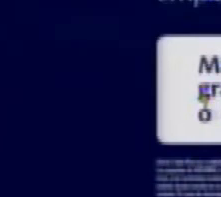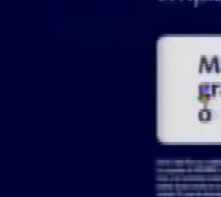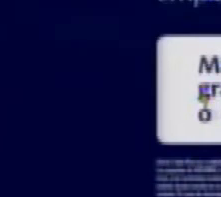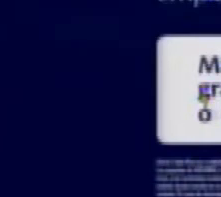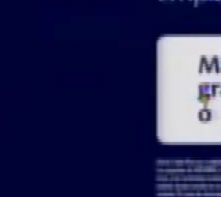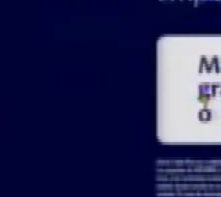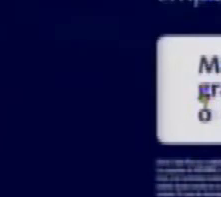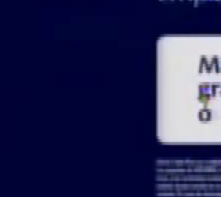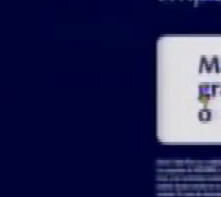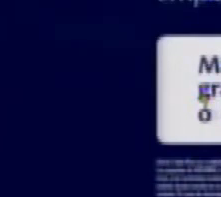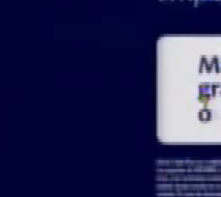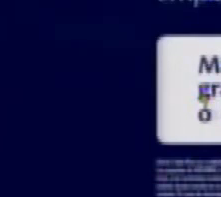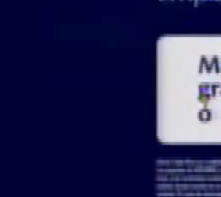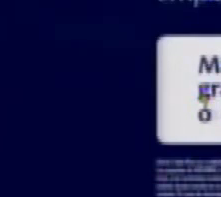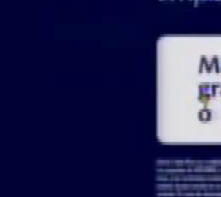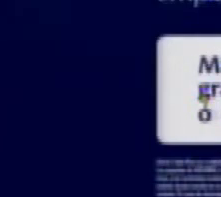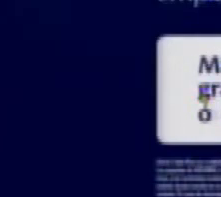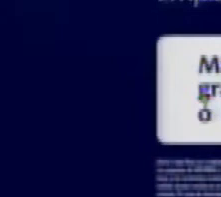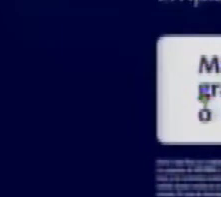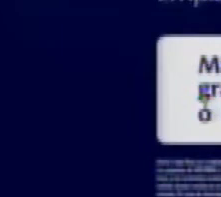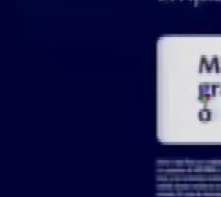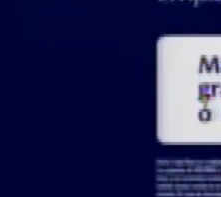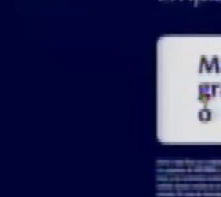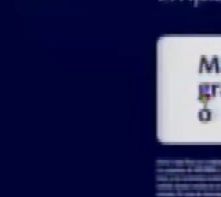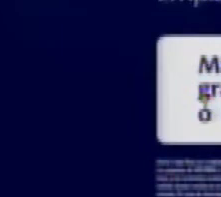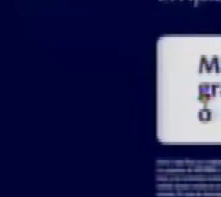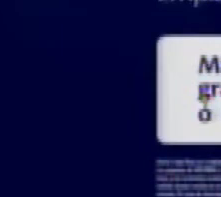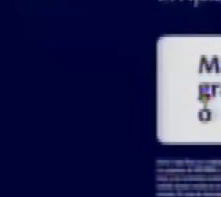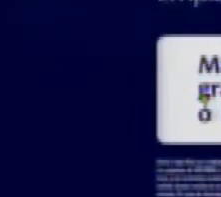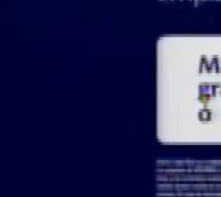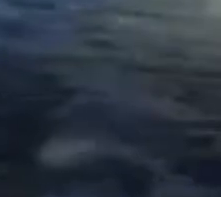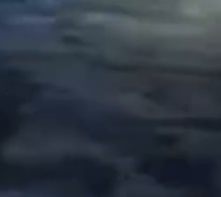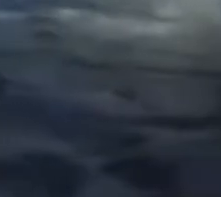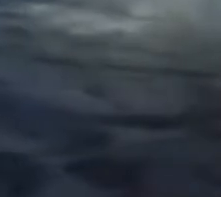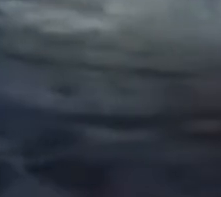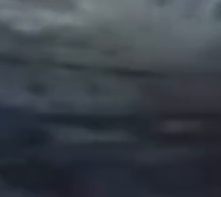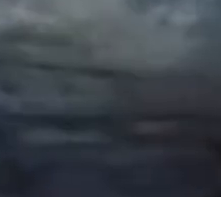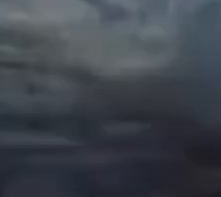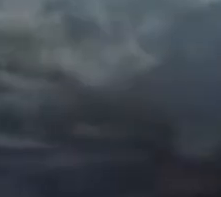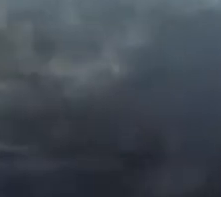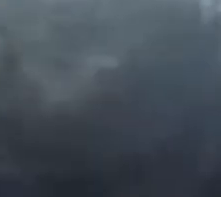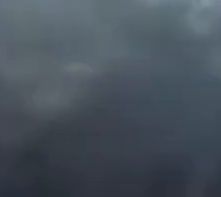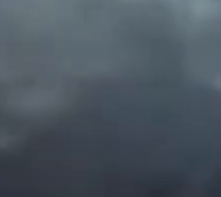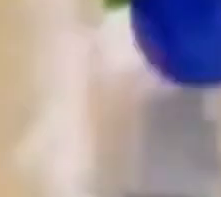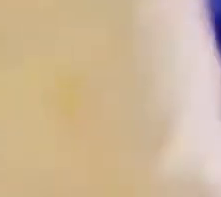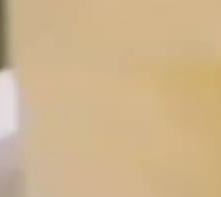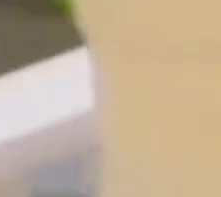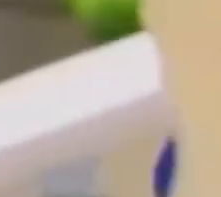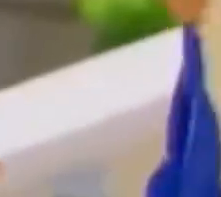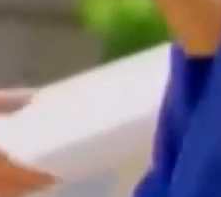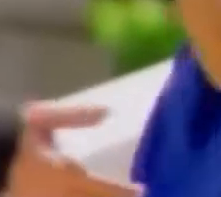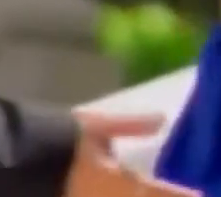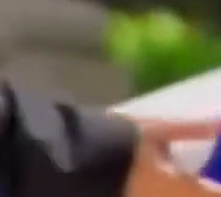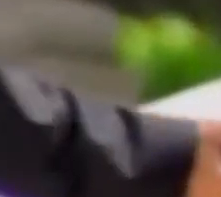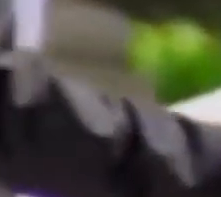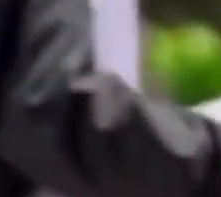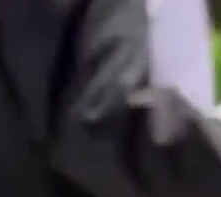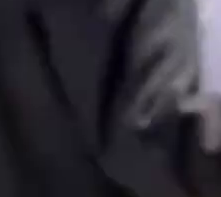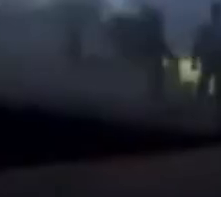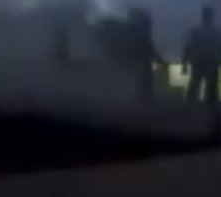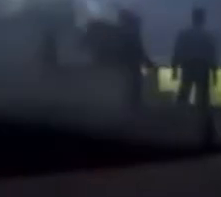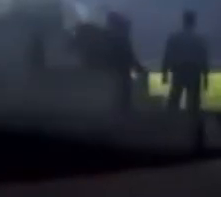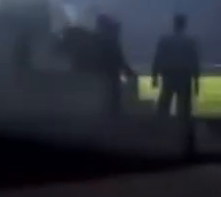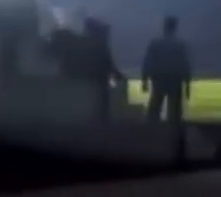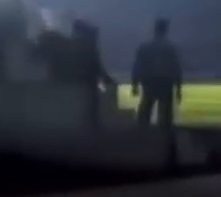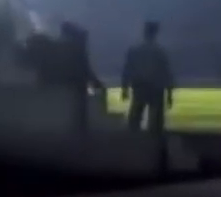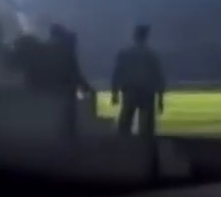recibes 20 megas durante todo el 2018. Marca numeral 503, aplican condiciones. Ahora que ya eligió ese nuevo destino, la maestría que le abrirá nuevas oportunidades